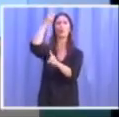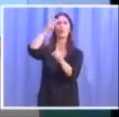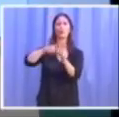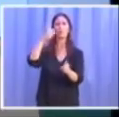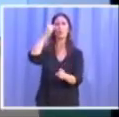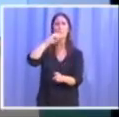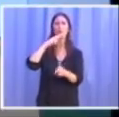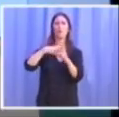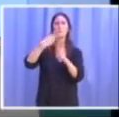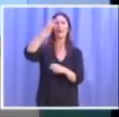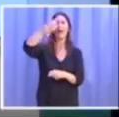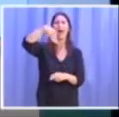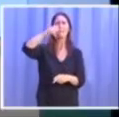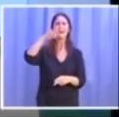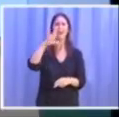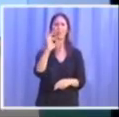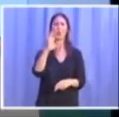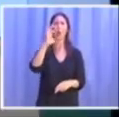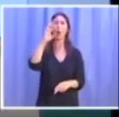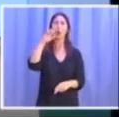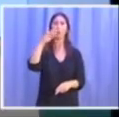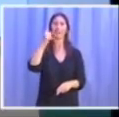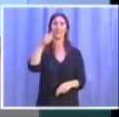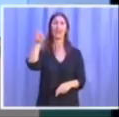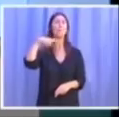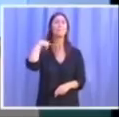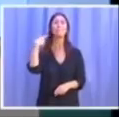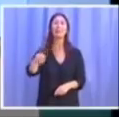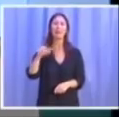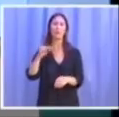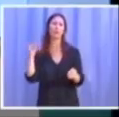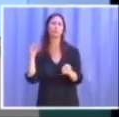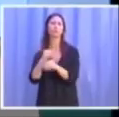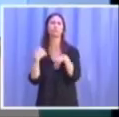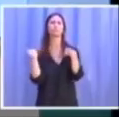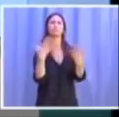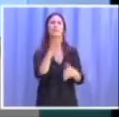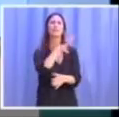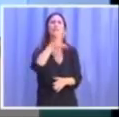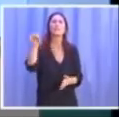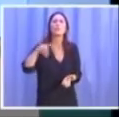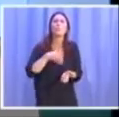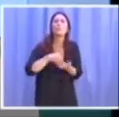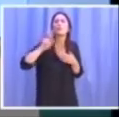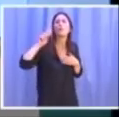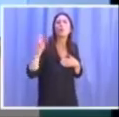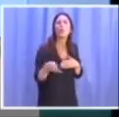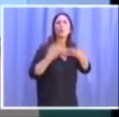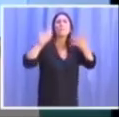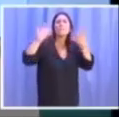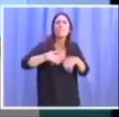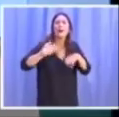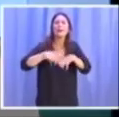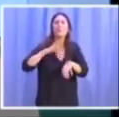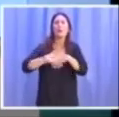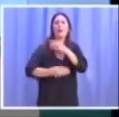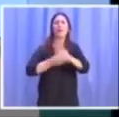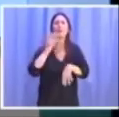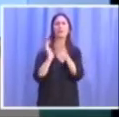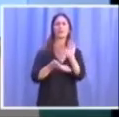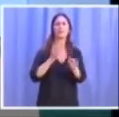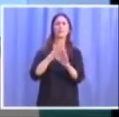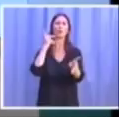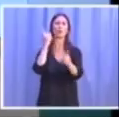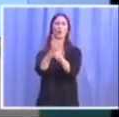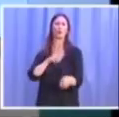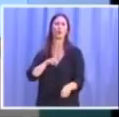llama Amancio Ortega. Este señor, su pecado ha sido donar 500 millones de euros en máquinas para hacer el tratamiento contra